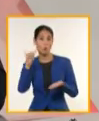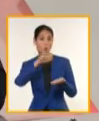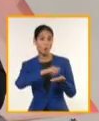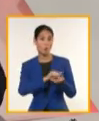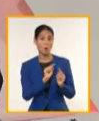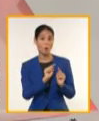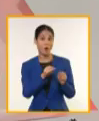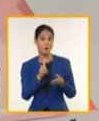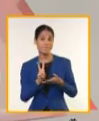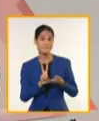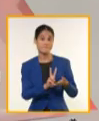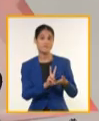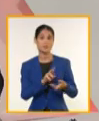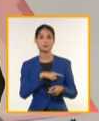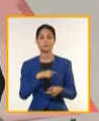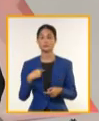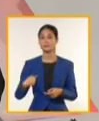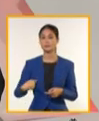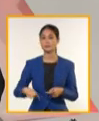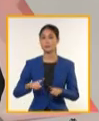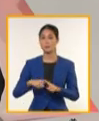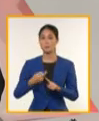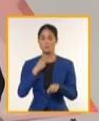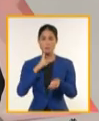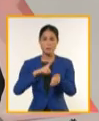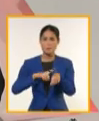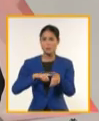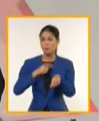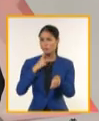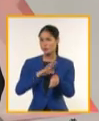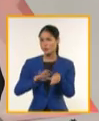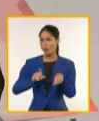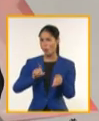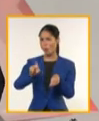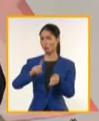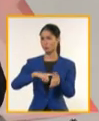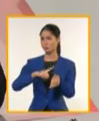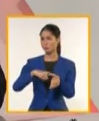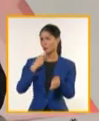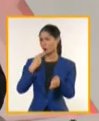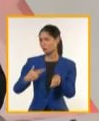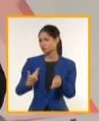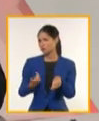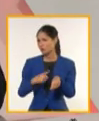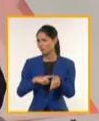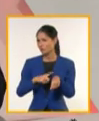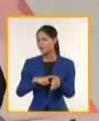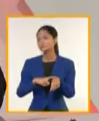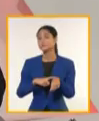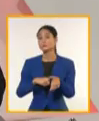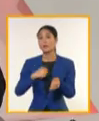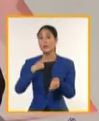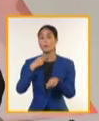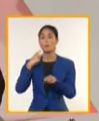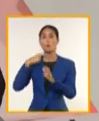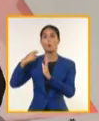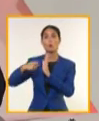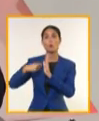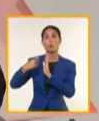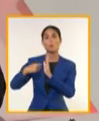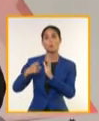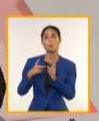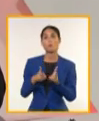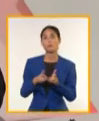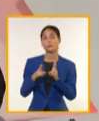gigante asiático, y en los últimos minutos de nuestro programa estaremos transmitiendo un documental de